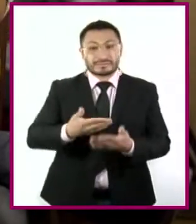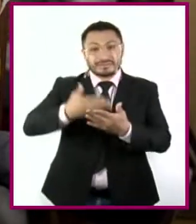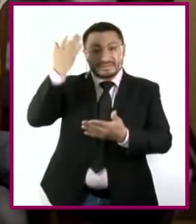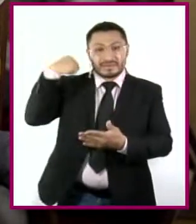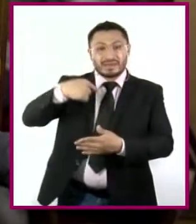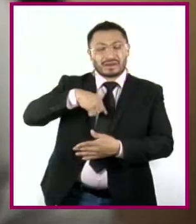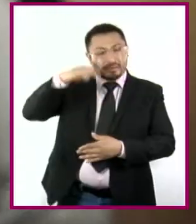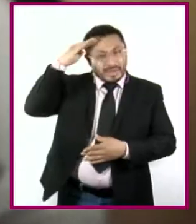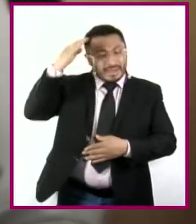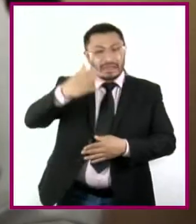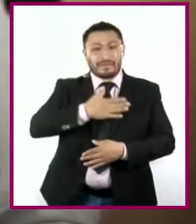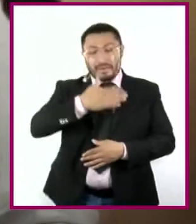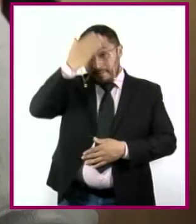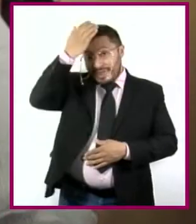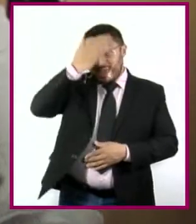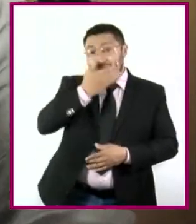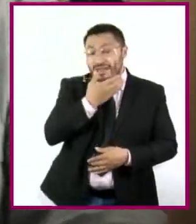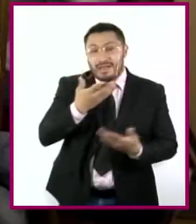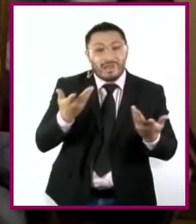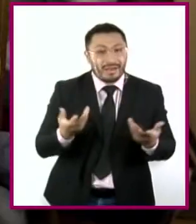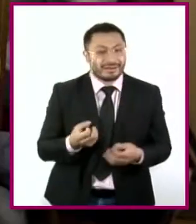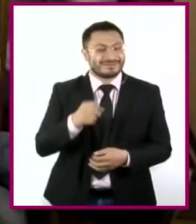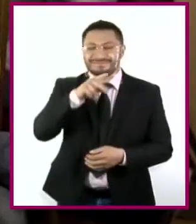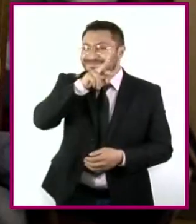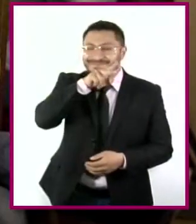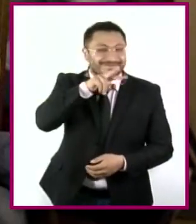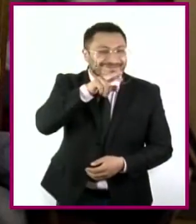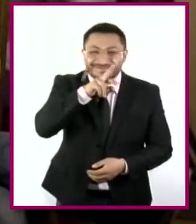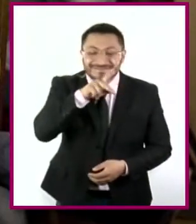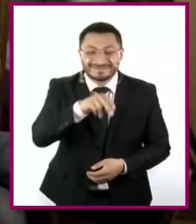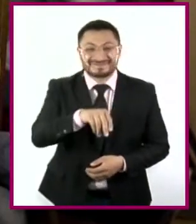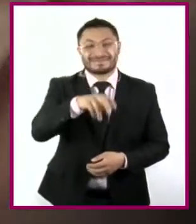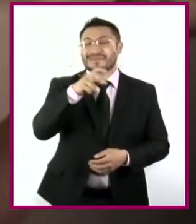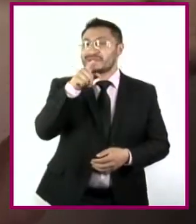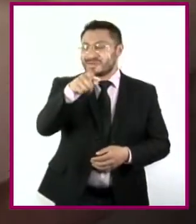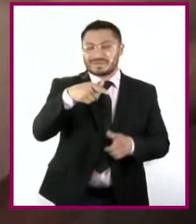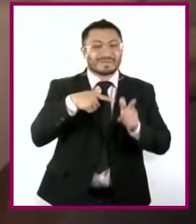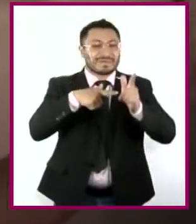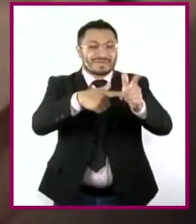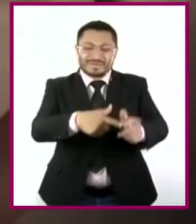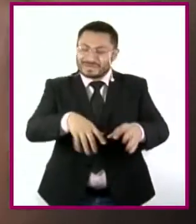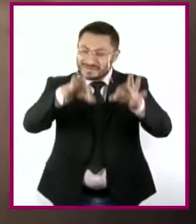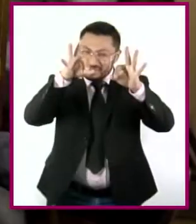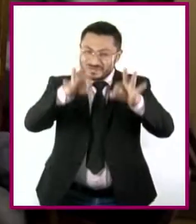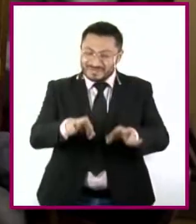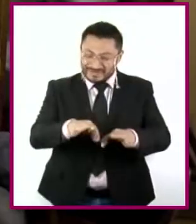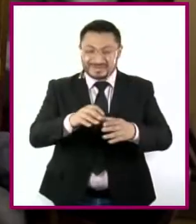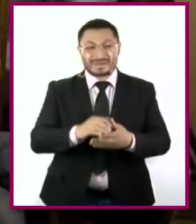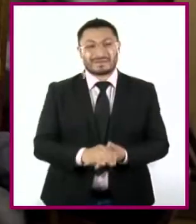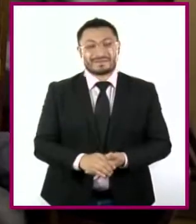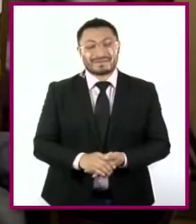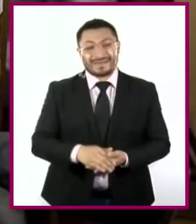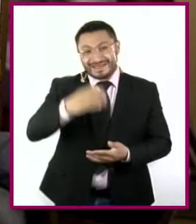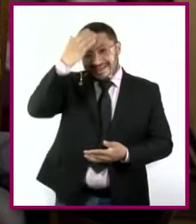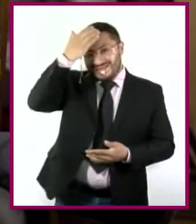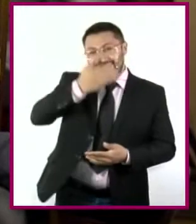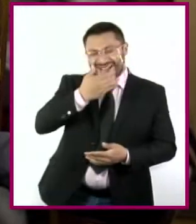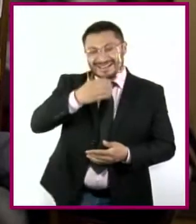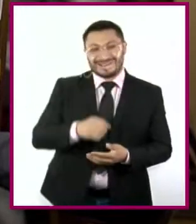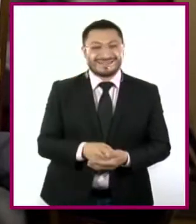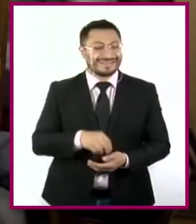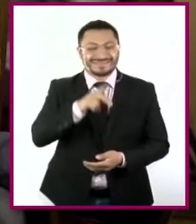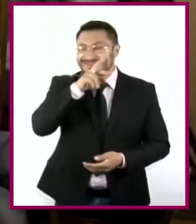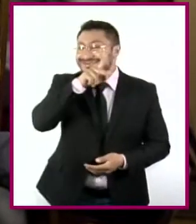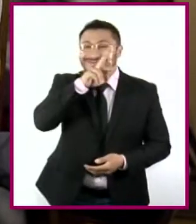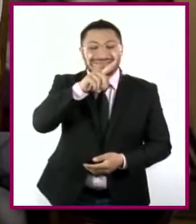en mi rostro. No te preocupes, Ernesto. Sigue siendo lo suficientemente simétrico. No te azotes.